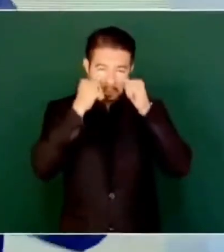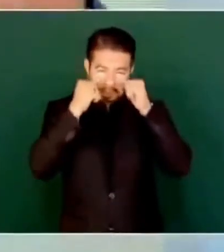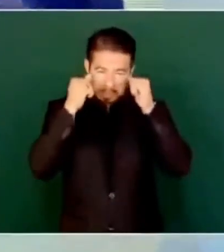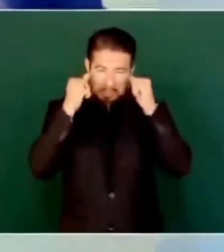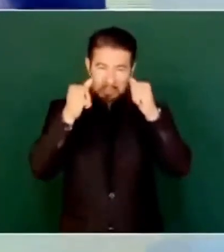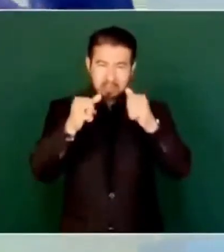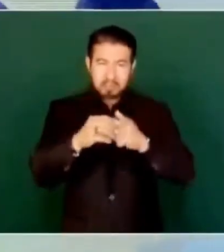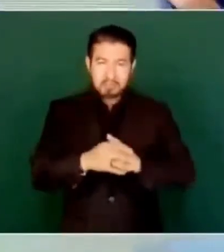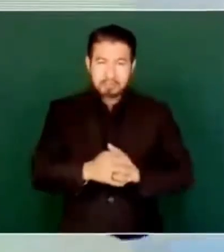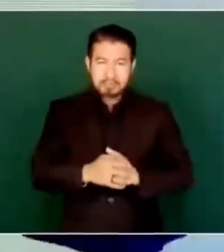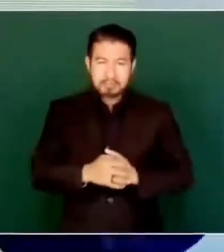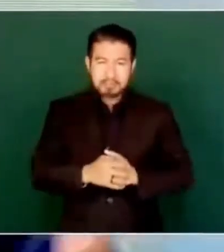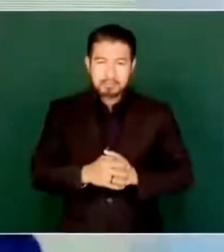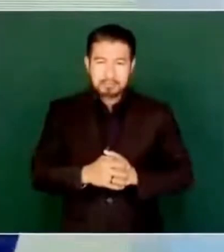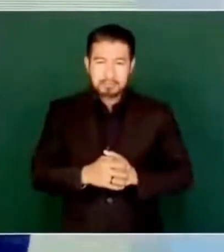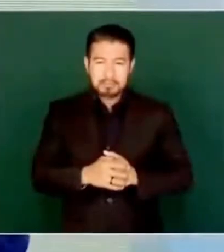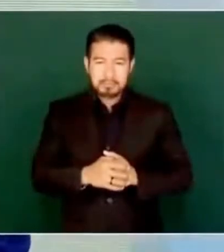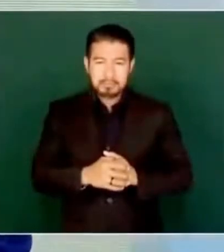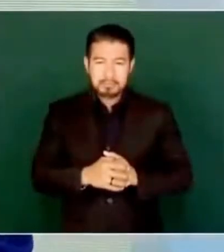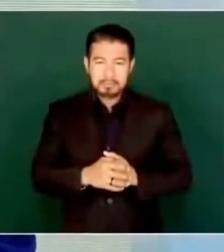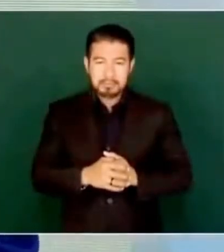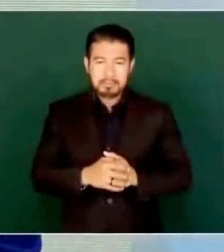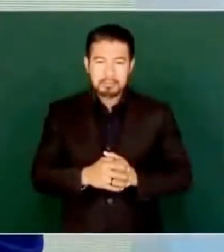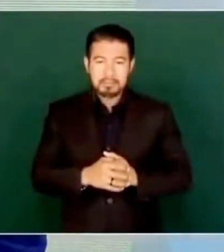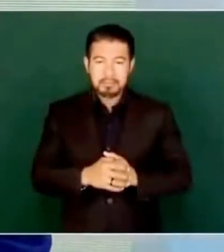porque pues un jefe de Estado